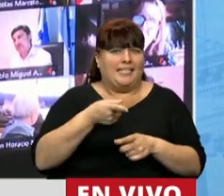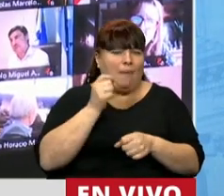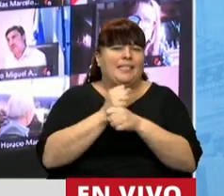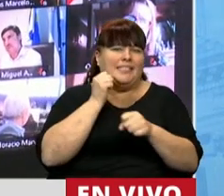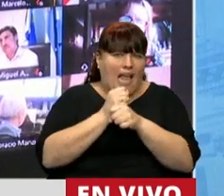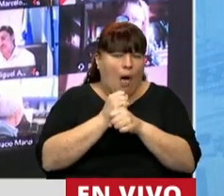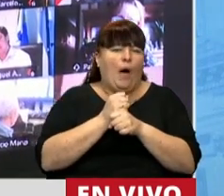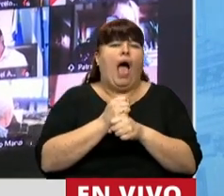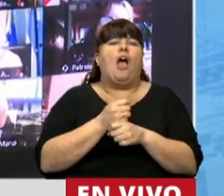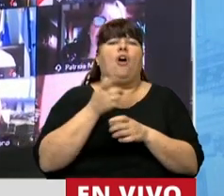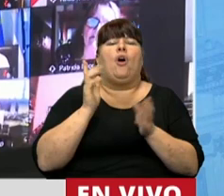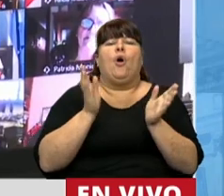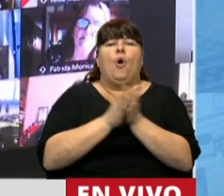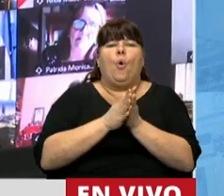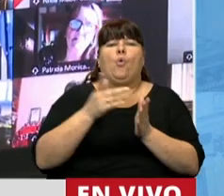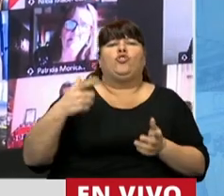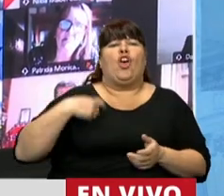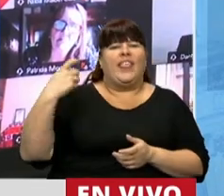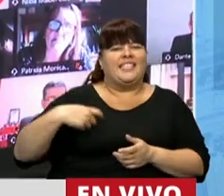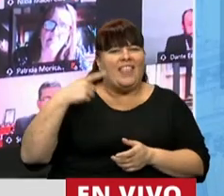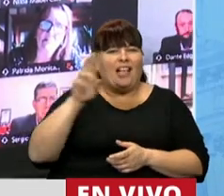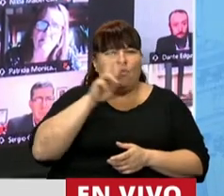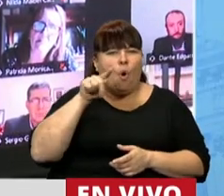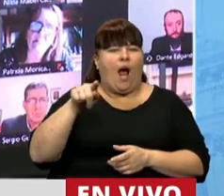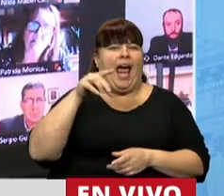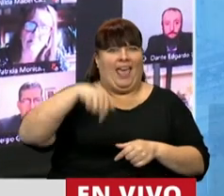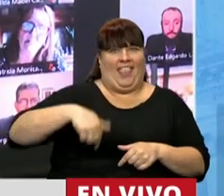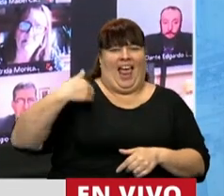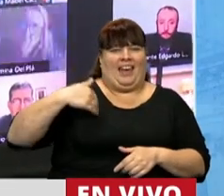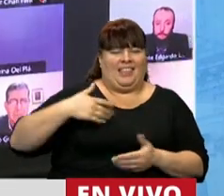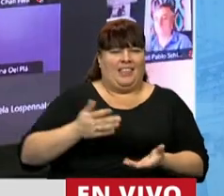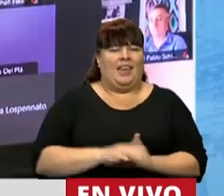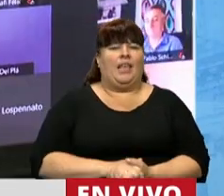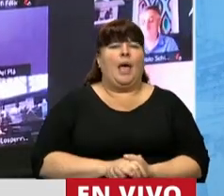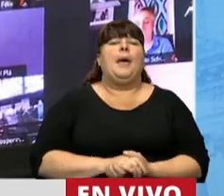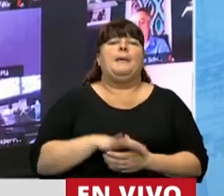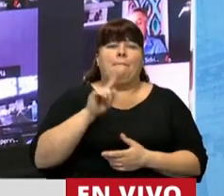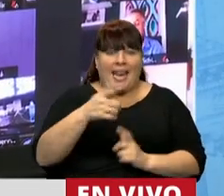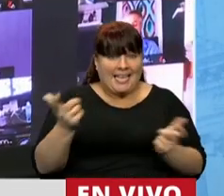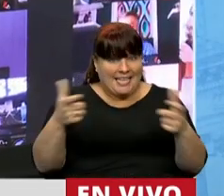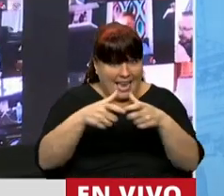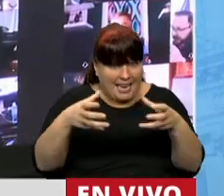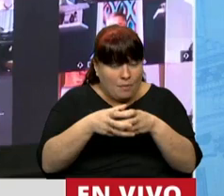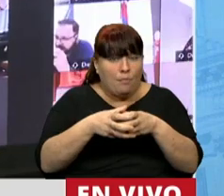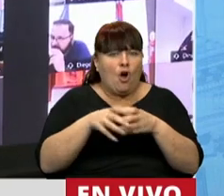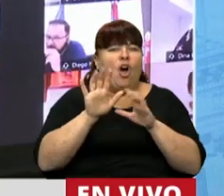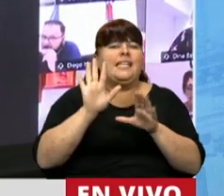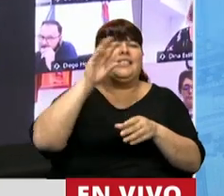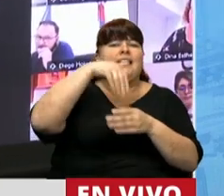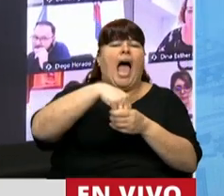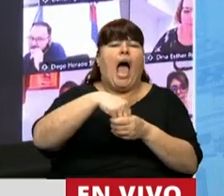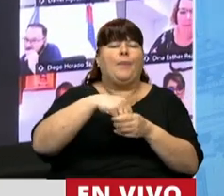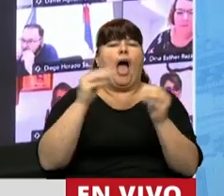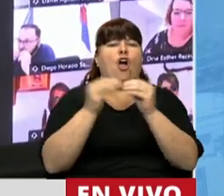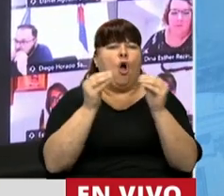también realizado por las sindicalistas en el propio país. Pero esa comitiva estuvo integrada